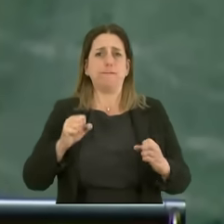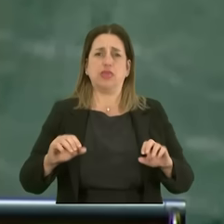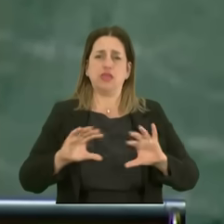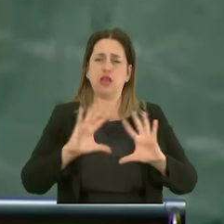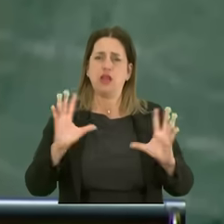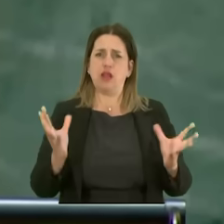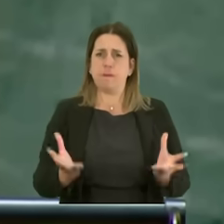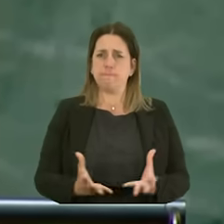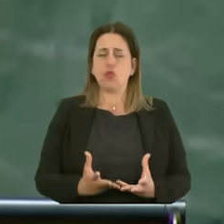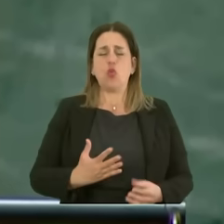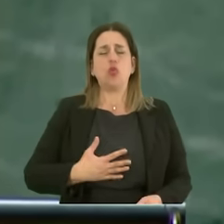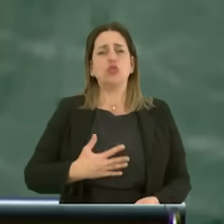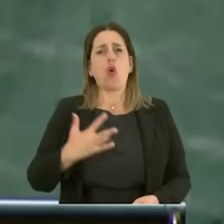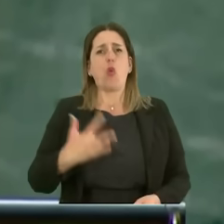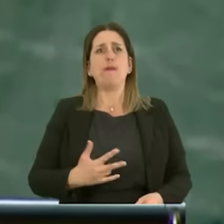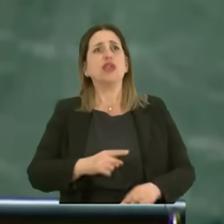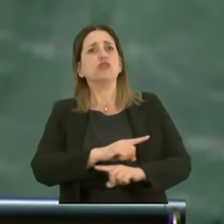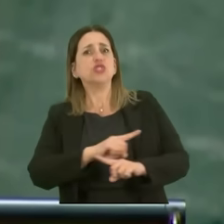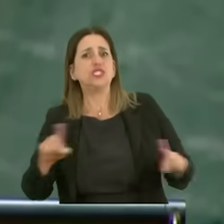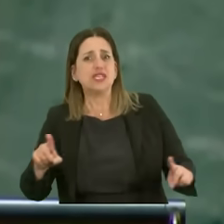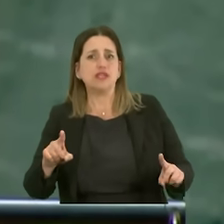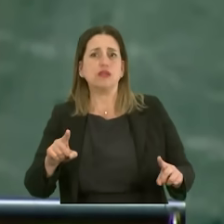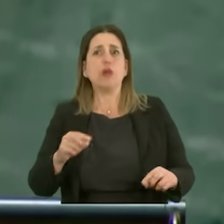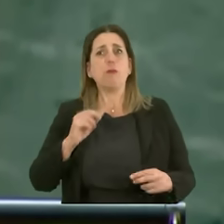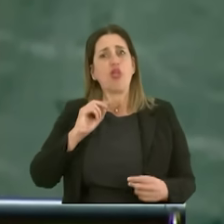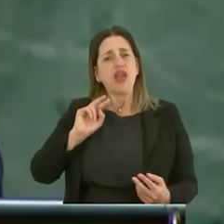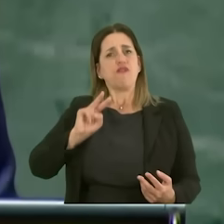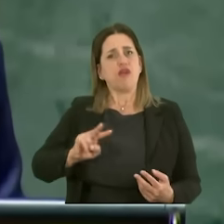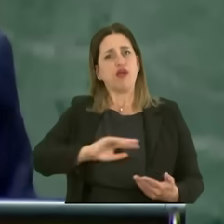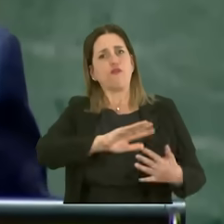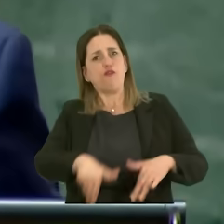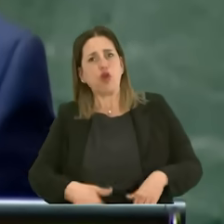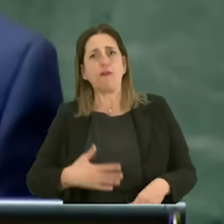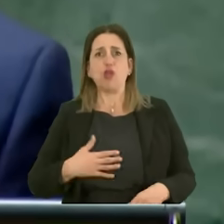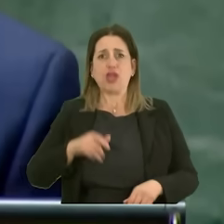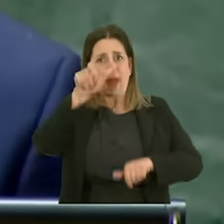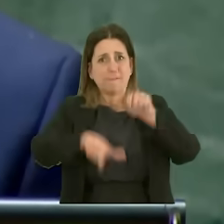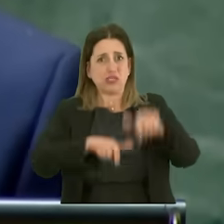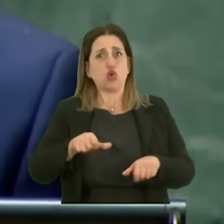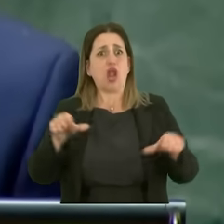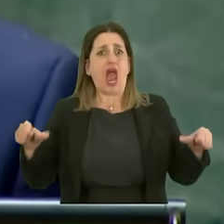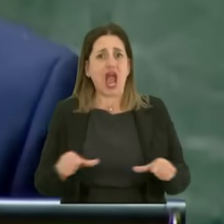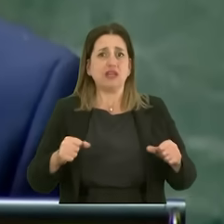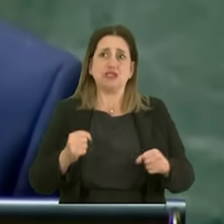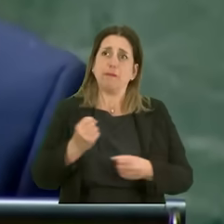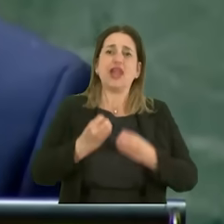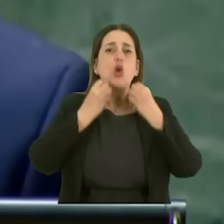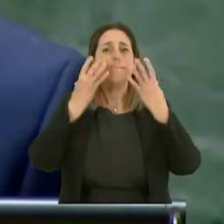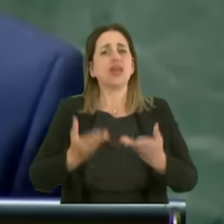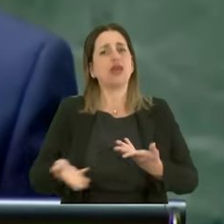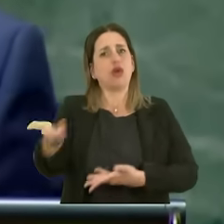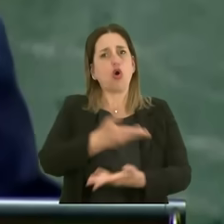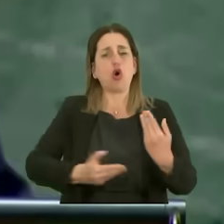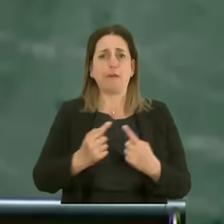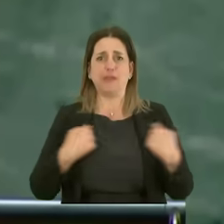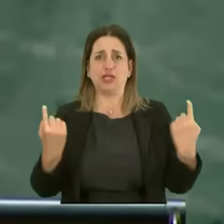humanidad sin entender las concesiones que los individuos hacen para el bien común en